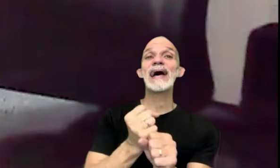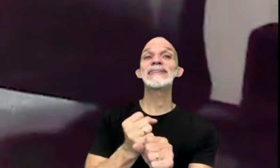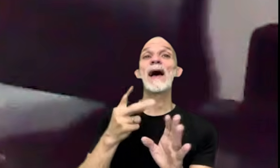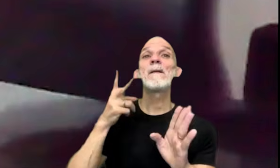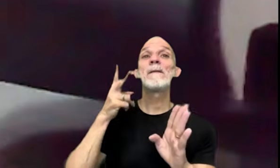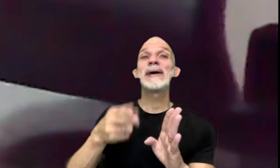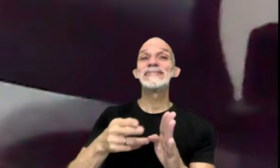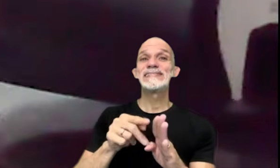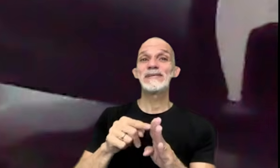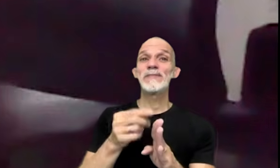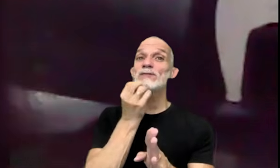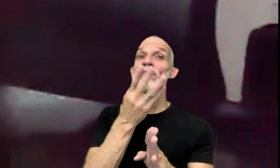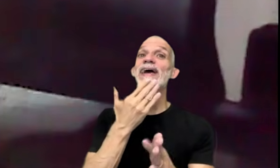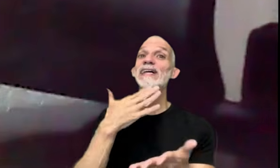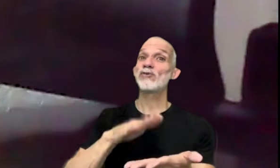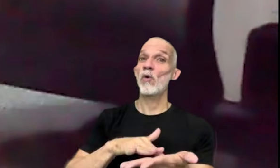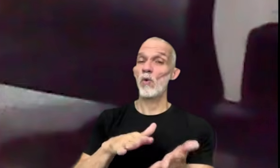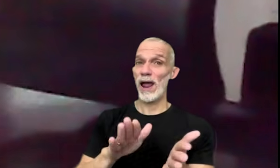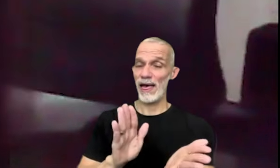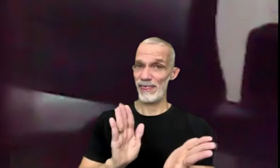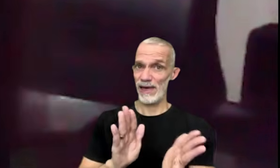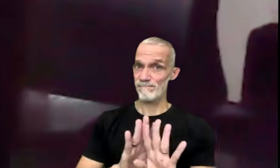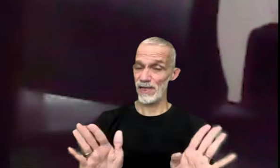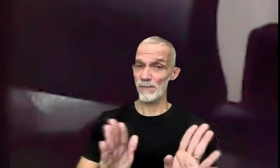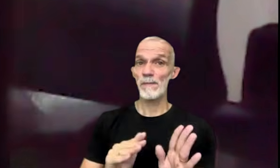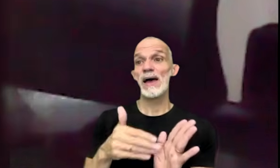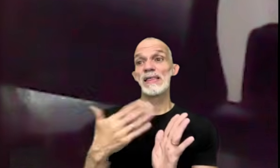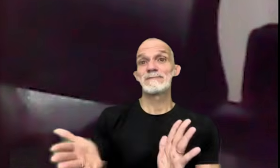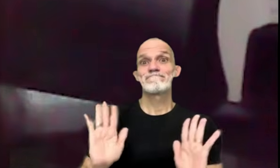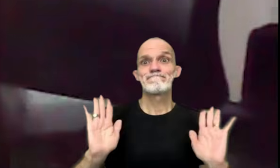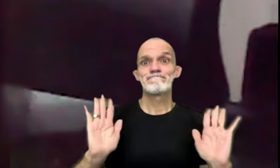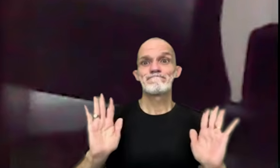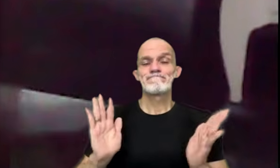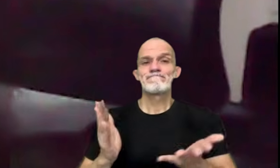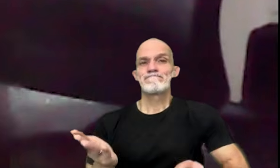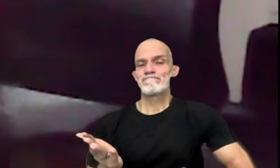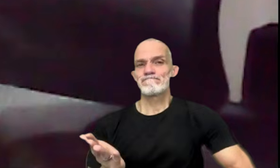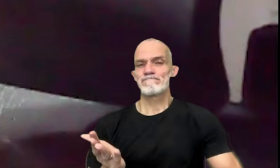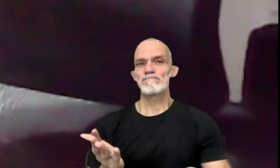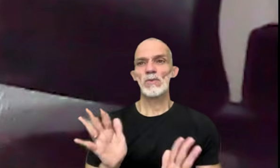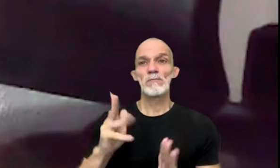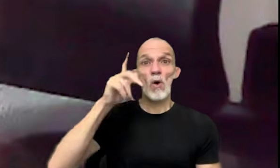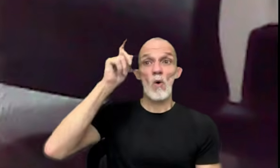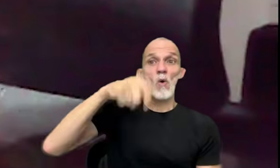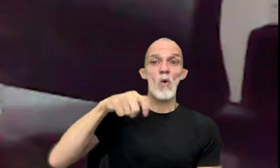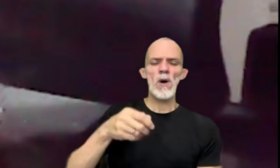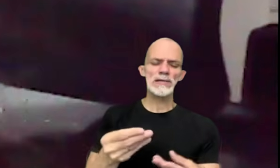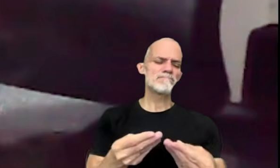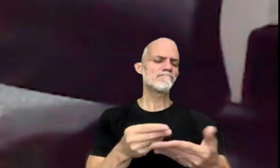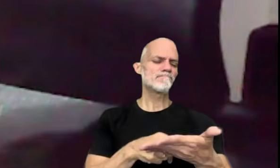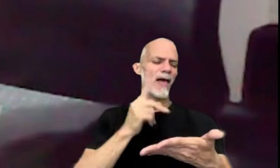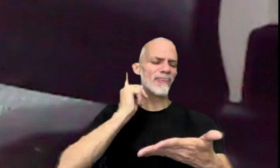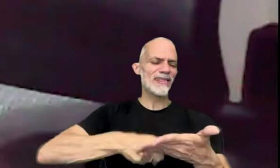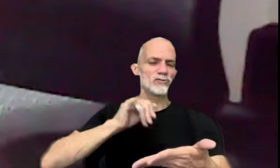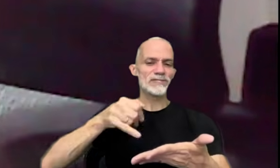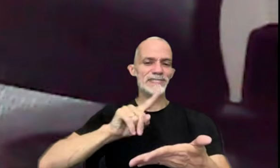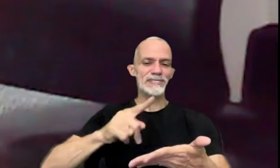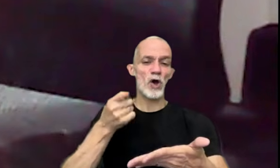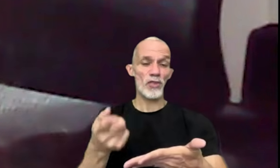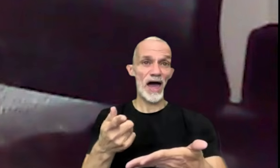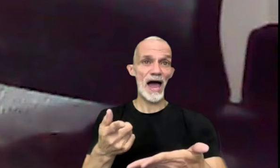el vencimiento de la declaración jurada. Después está en el juez administrativo que